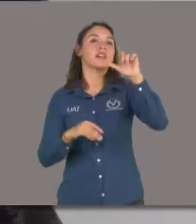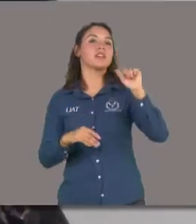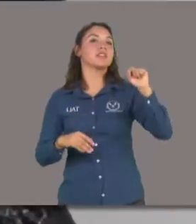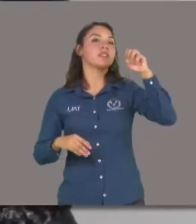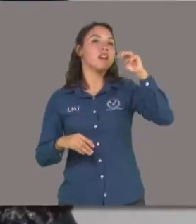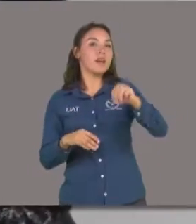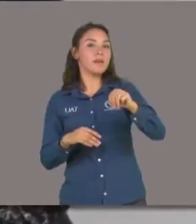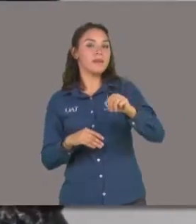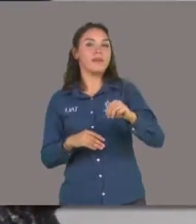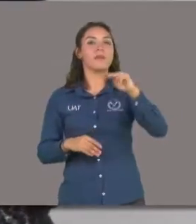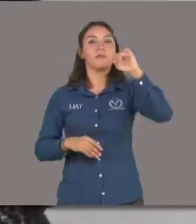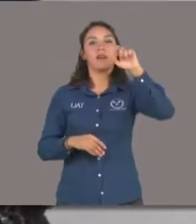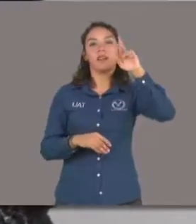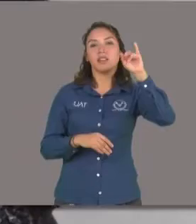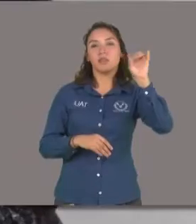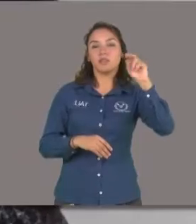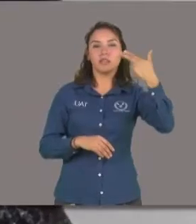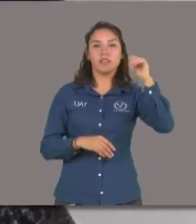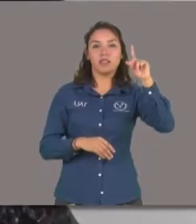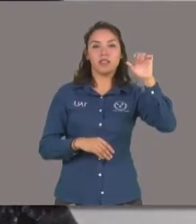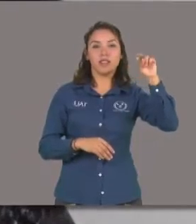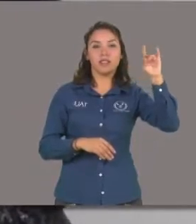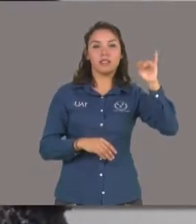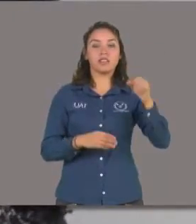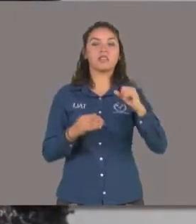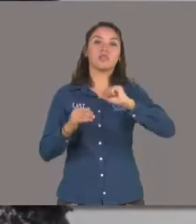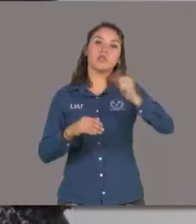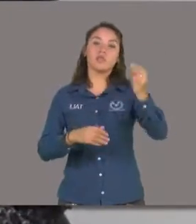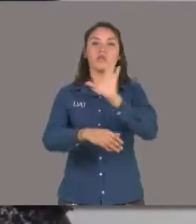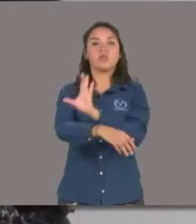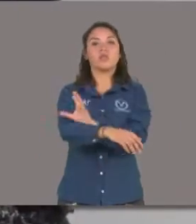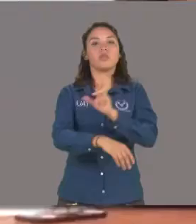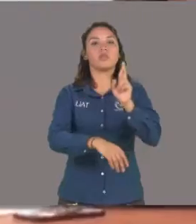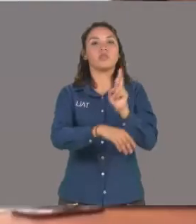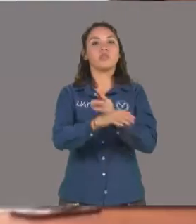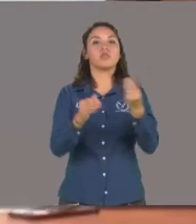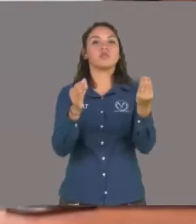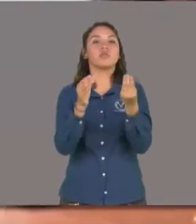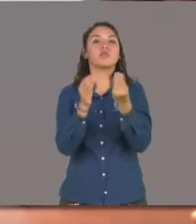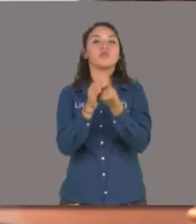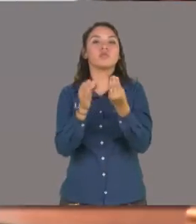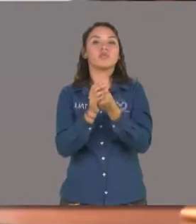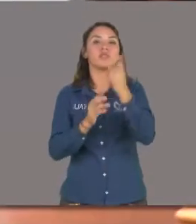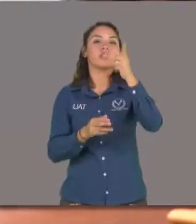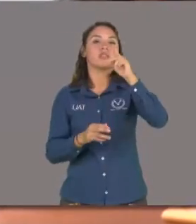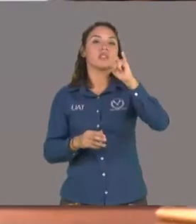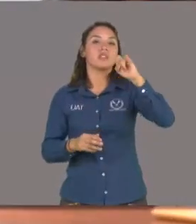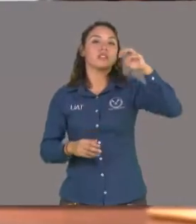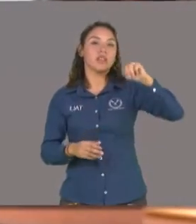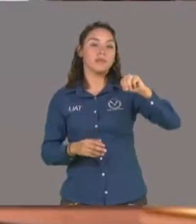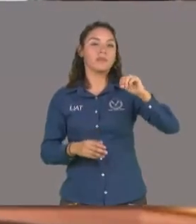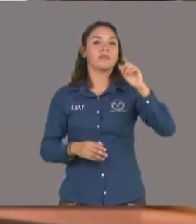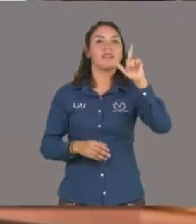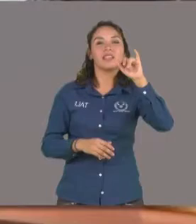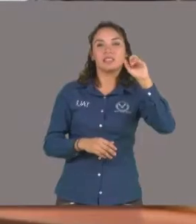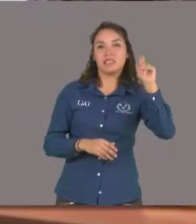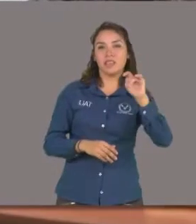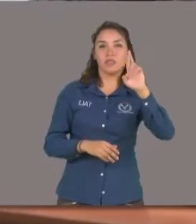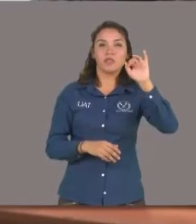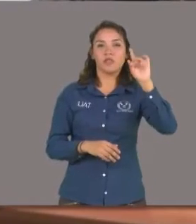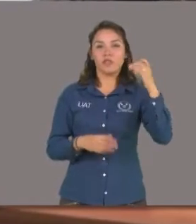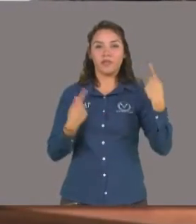Abigail Hernández Rodríguez, directora de Apoyos y Servicios Estudiantiles, por la maestra en el lenguaje de señas mexicanas,